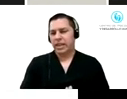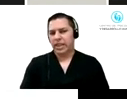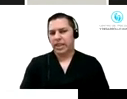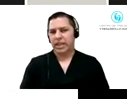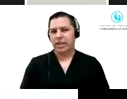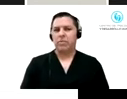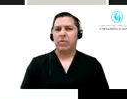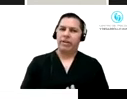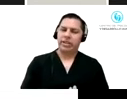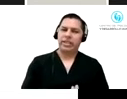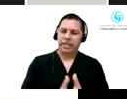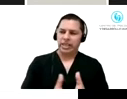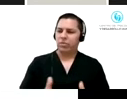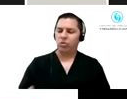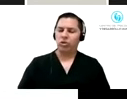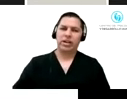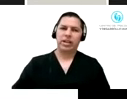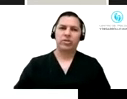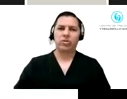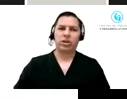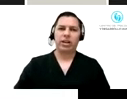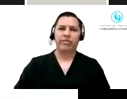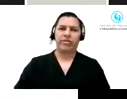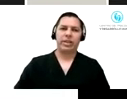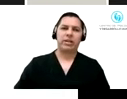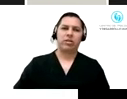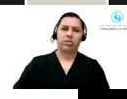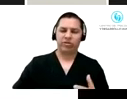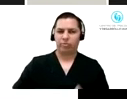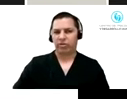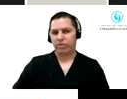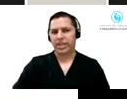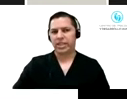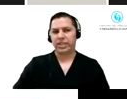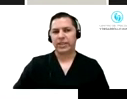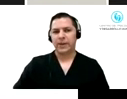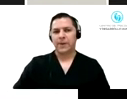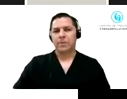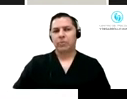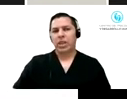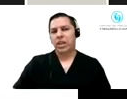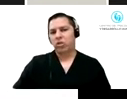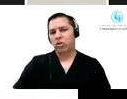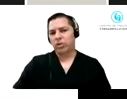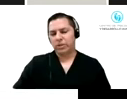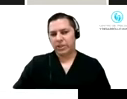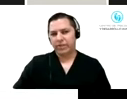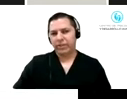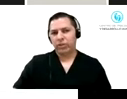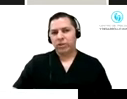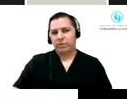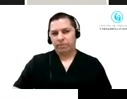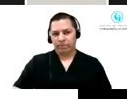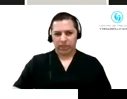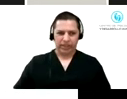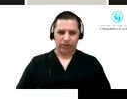de izquierda, que a veces tienen mucha relación con el feminismo, los profeministas, y los grupos